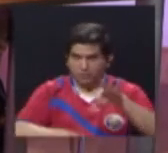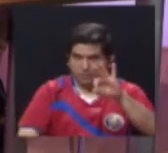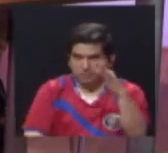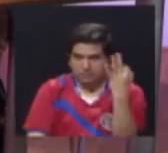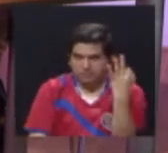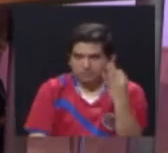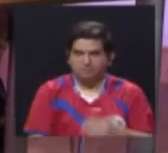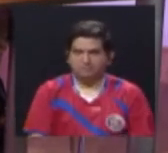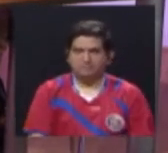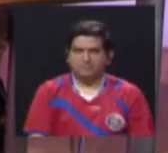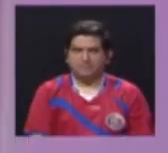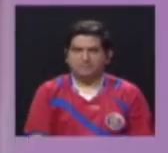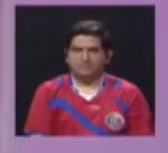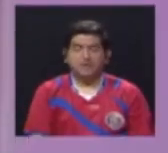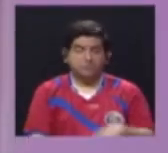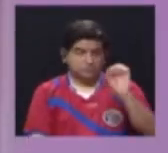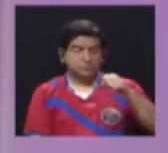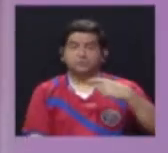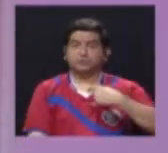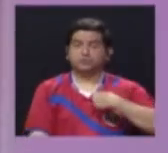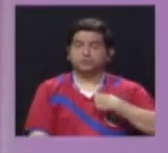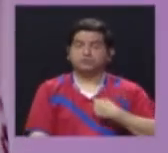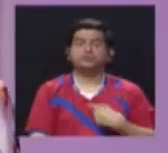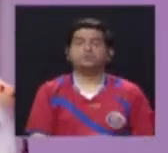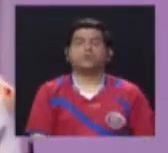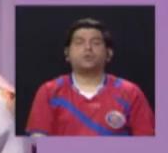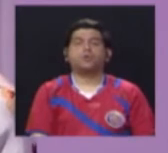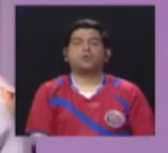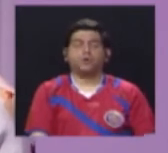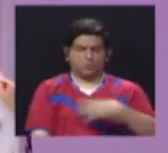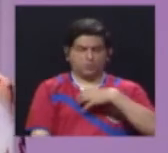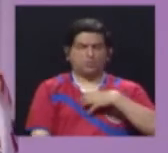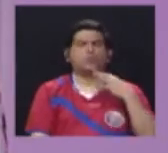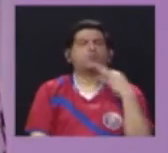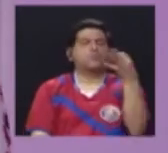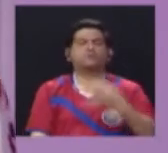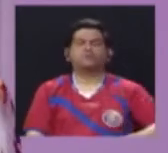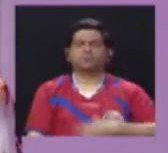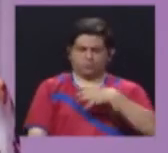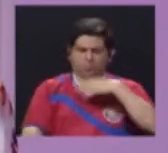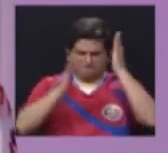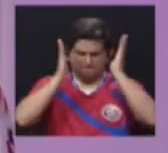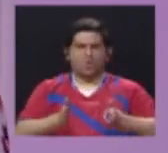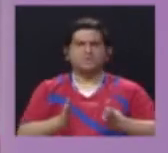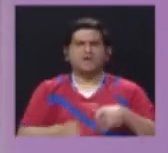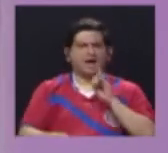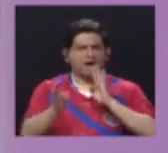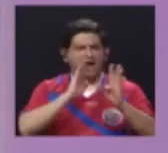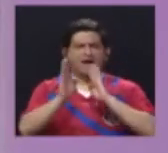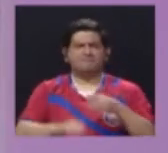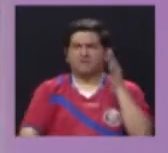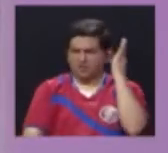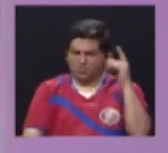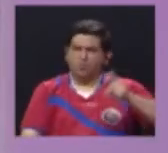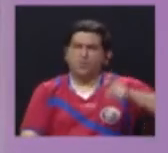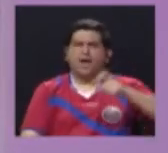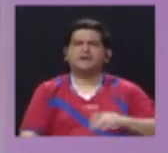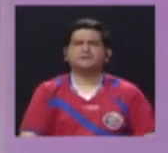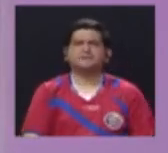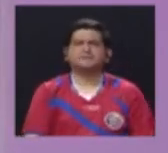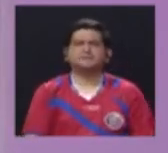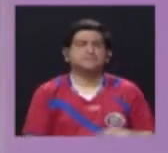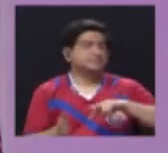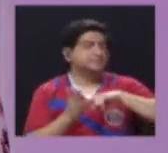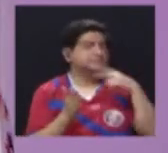ser ser la dueña de mi propio destino o sea esas cosas tenemos que hablar las con las mujeres y